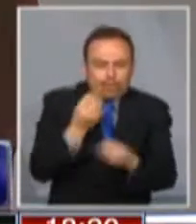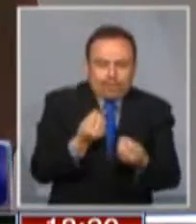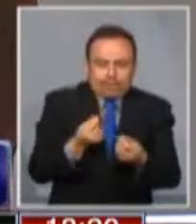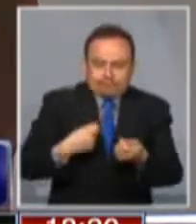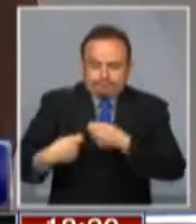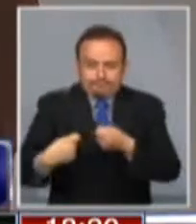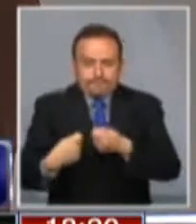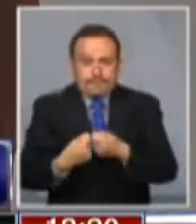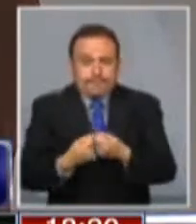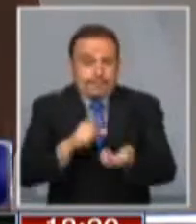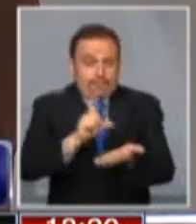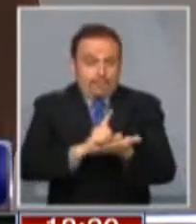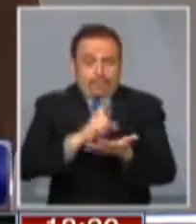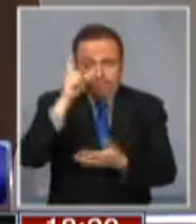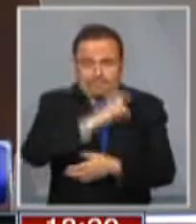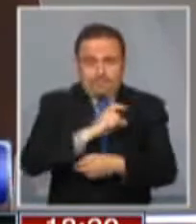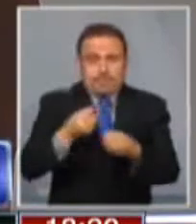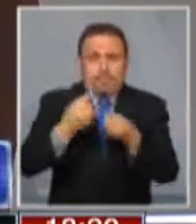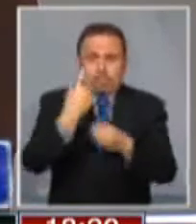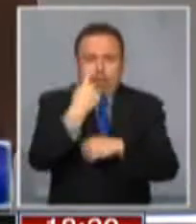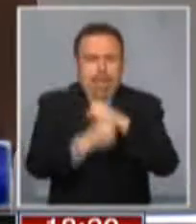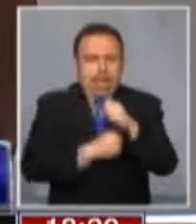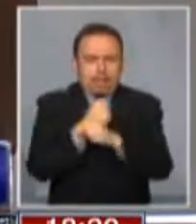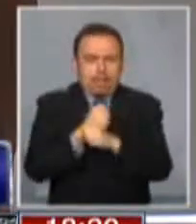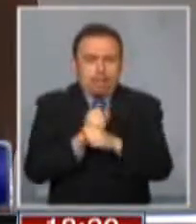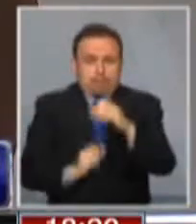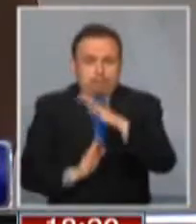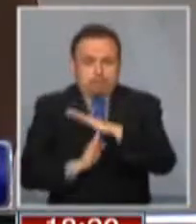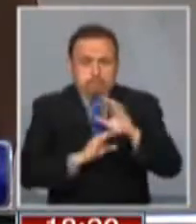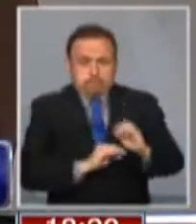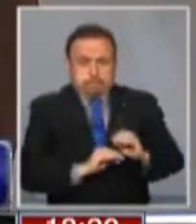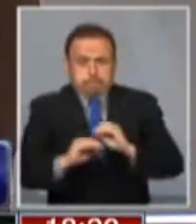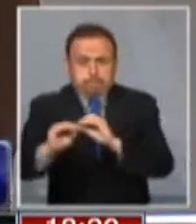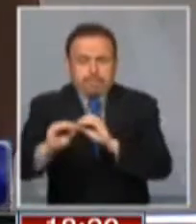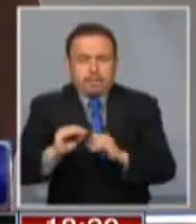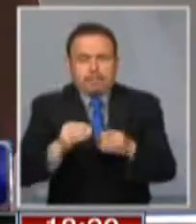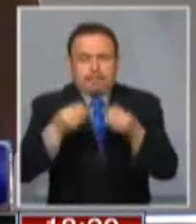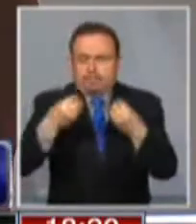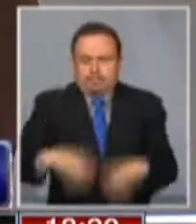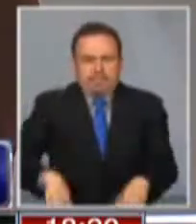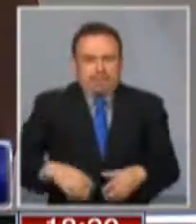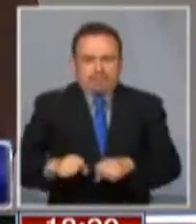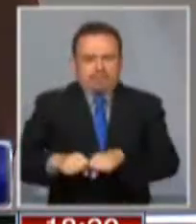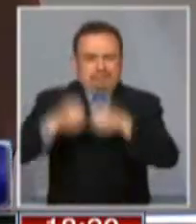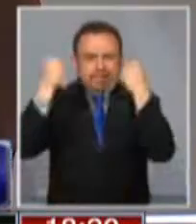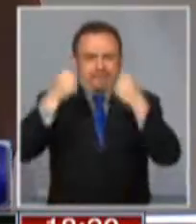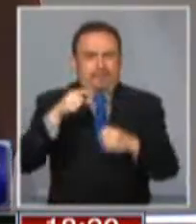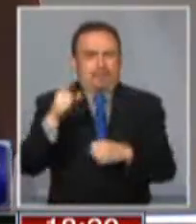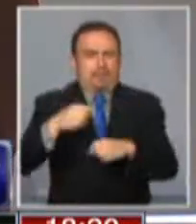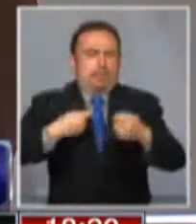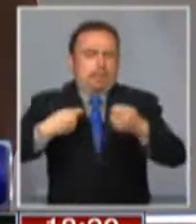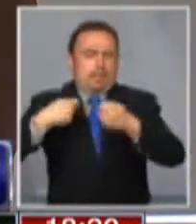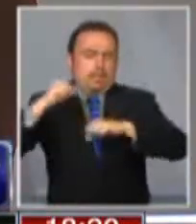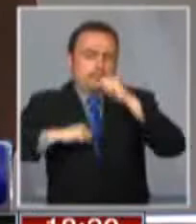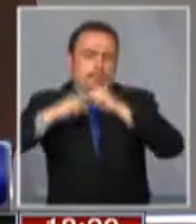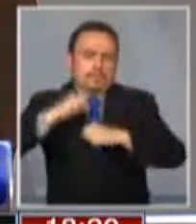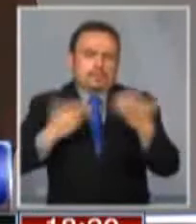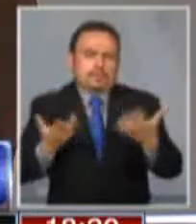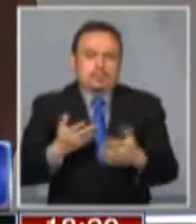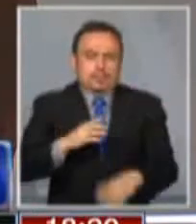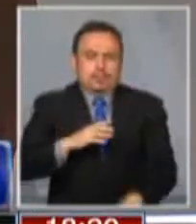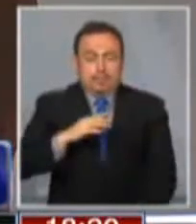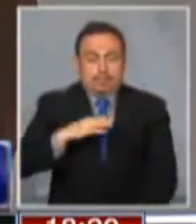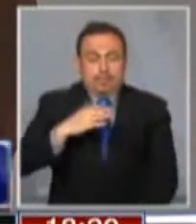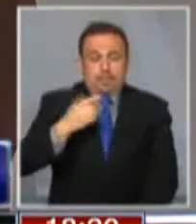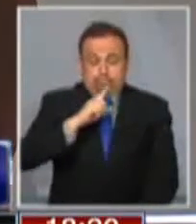sector complejo, entonces no se aguanta un año el barrio con esta medida. Es difícil cambiar costumbres